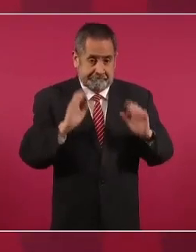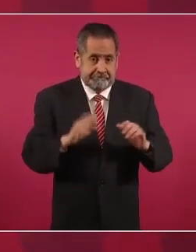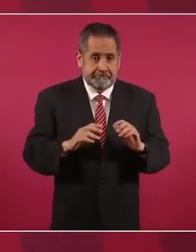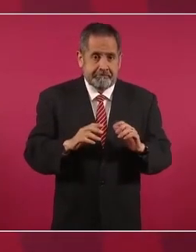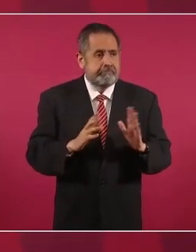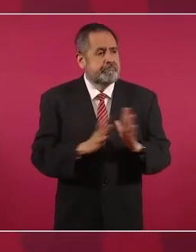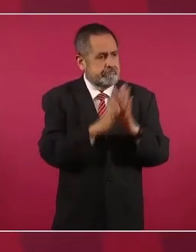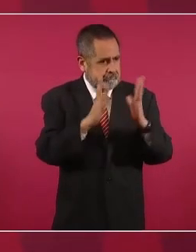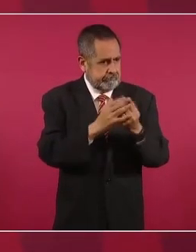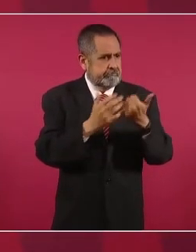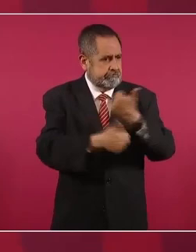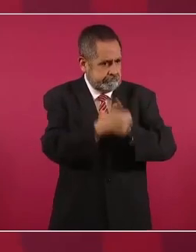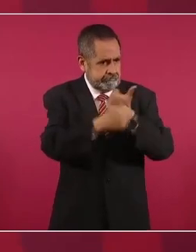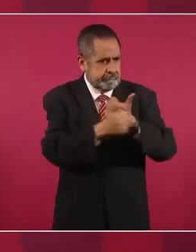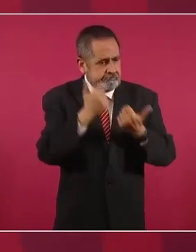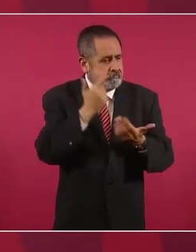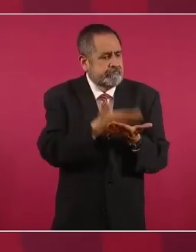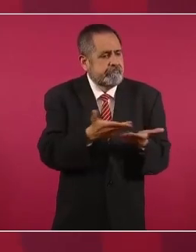participen,